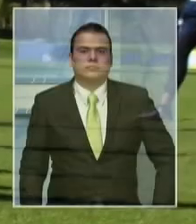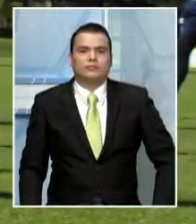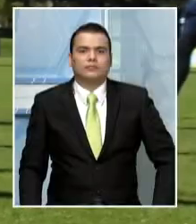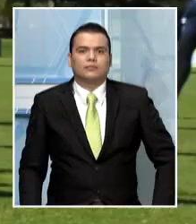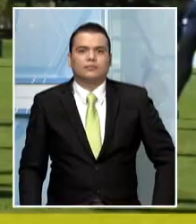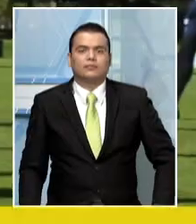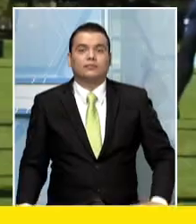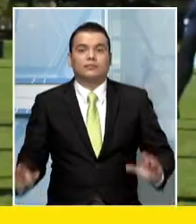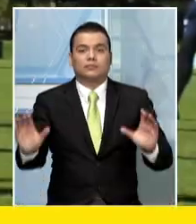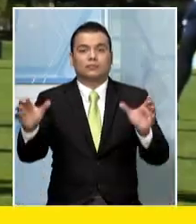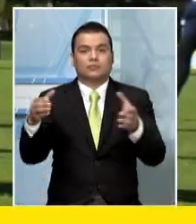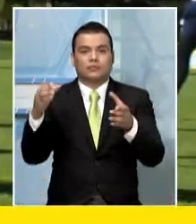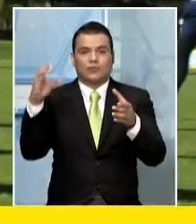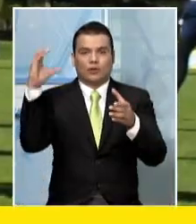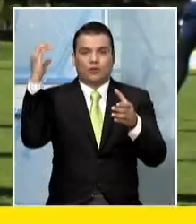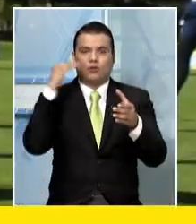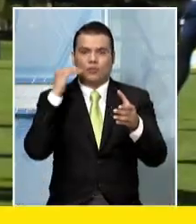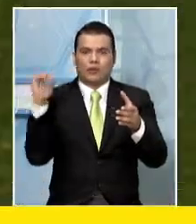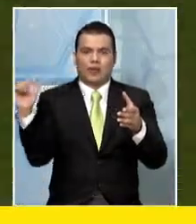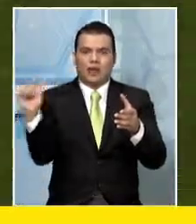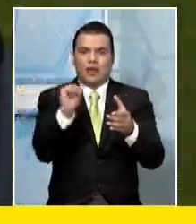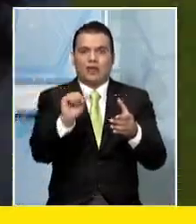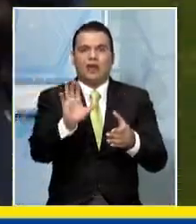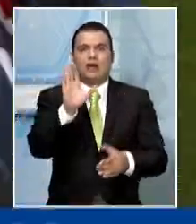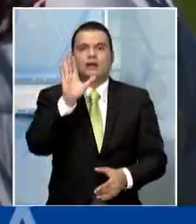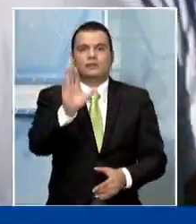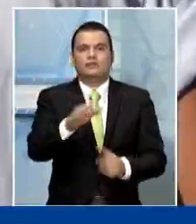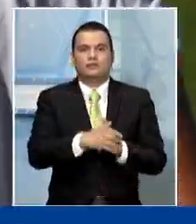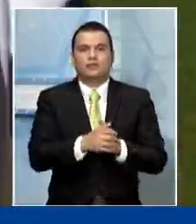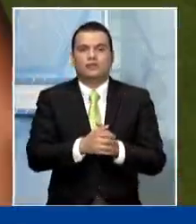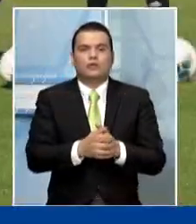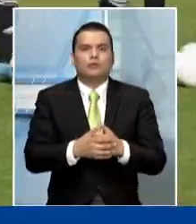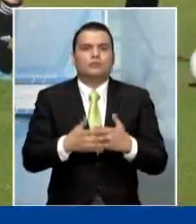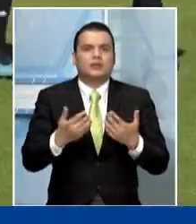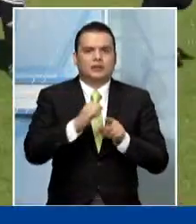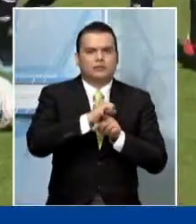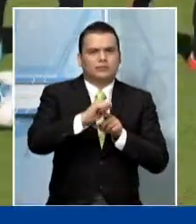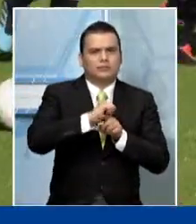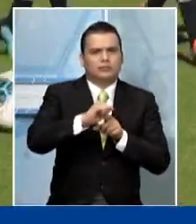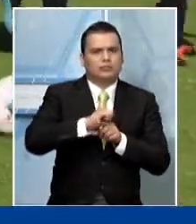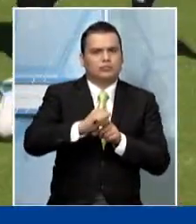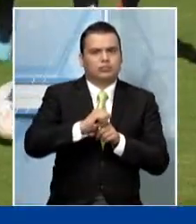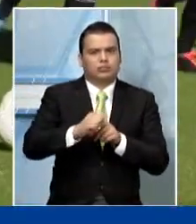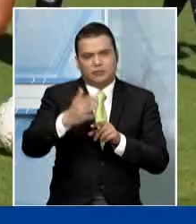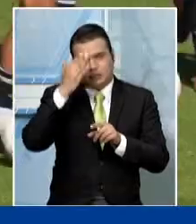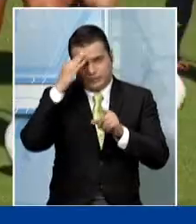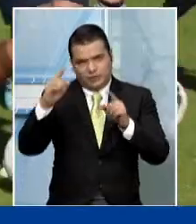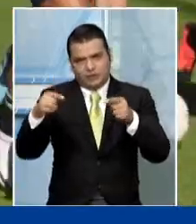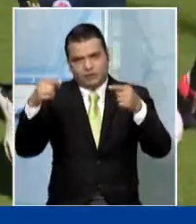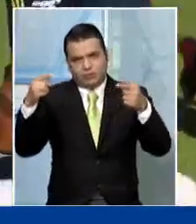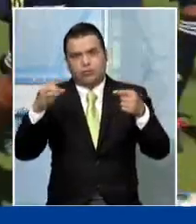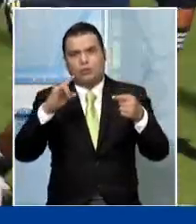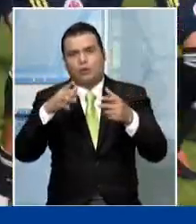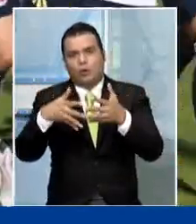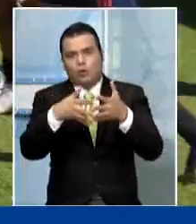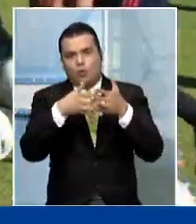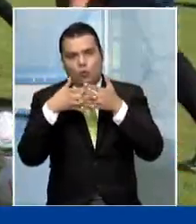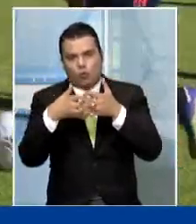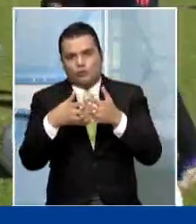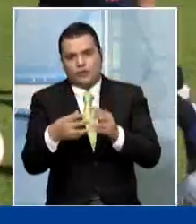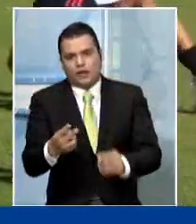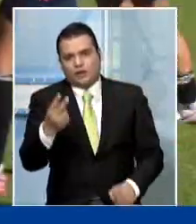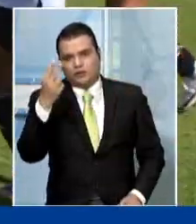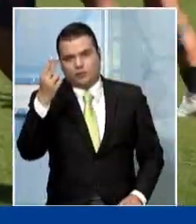la selección colombia femenina comienza hoy su preparación para la copa américa de 2022 con dos juegos amistosos ante estados unidos el